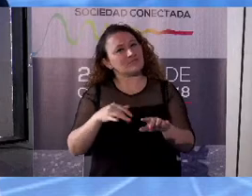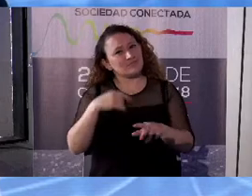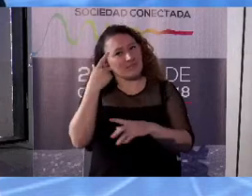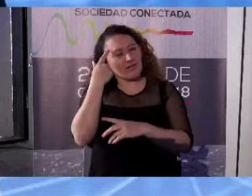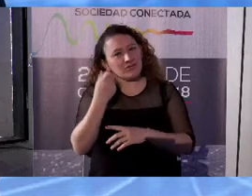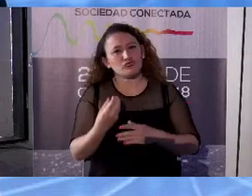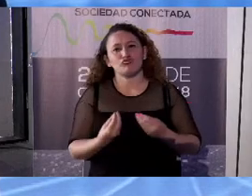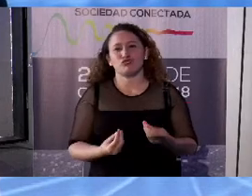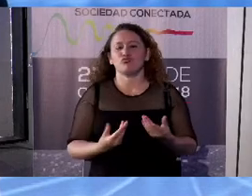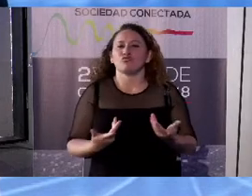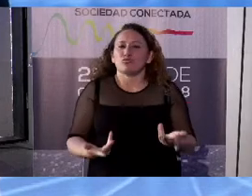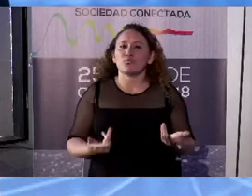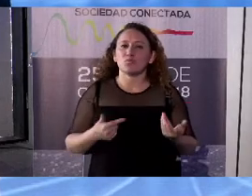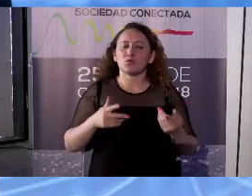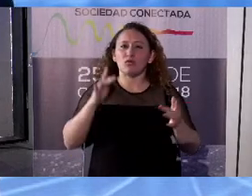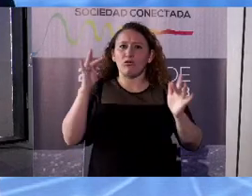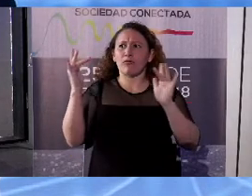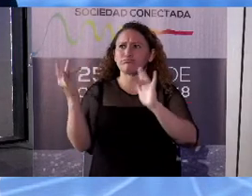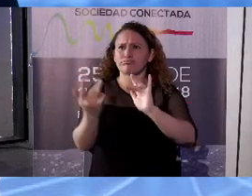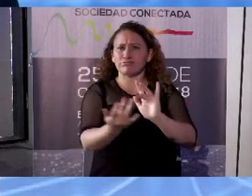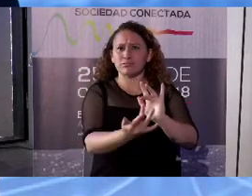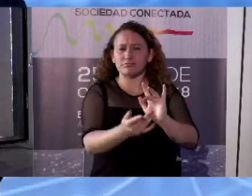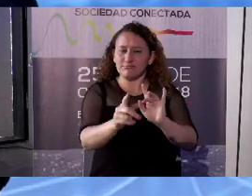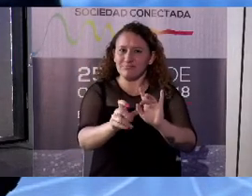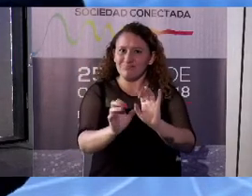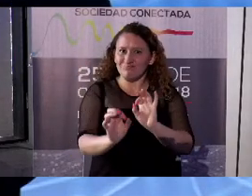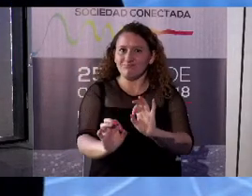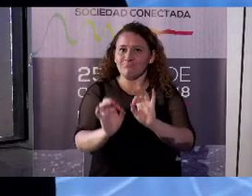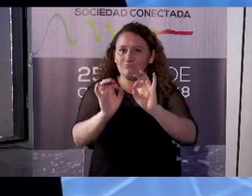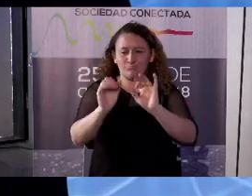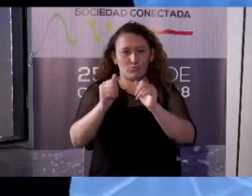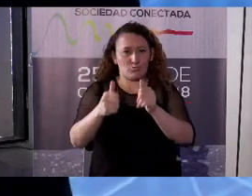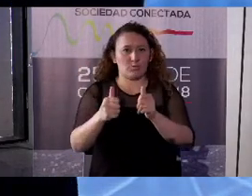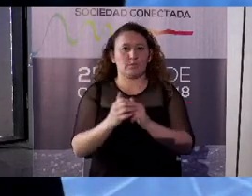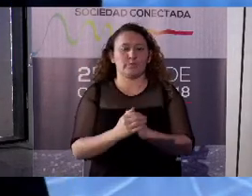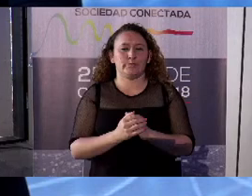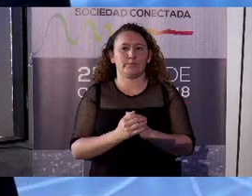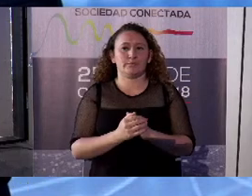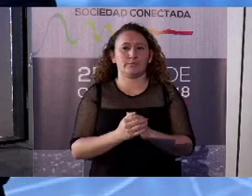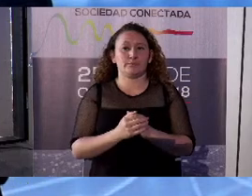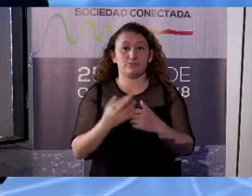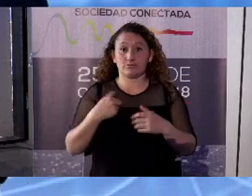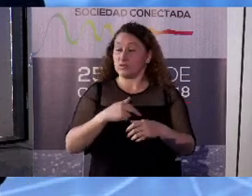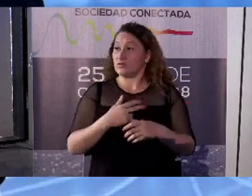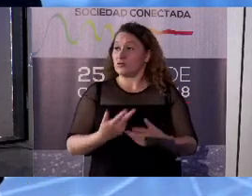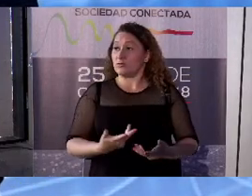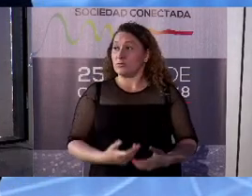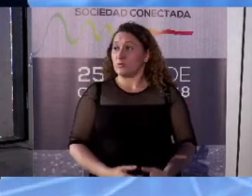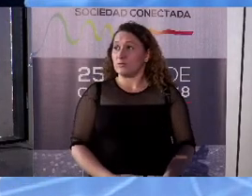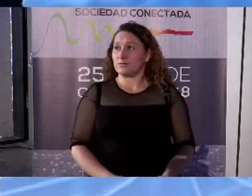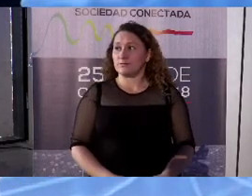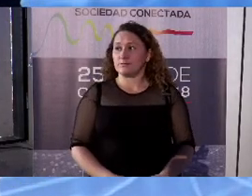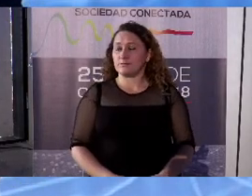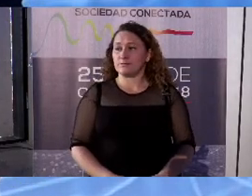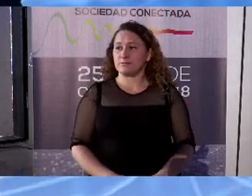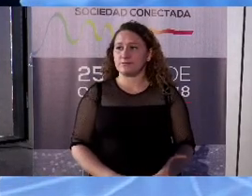sea una buena conectividad nosotros desde a ver si